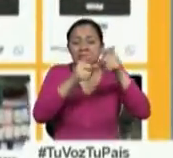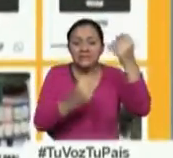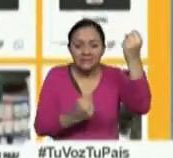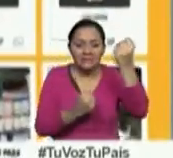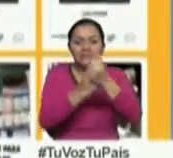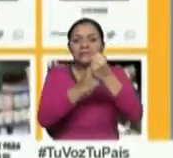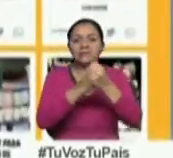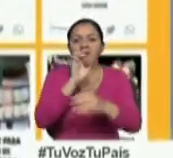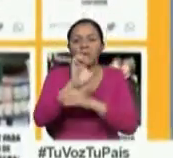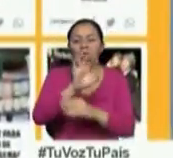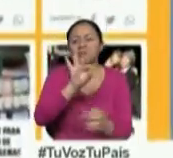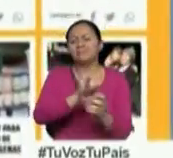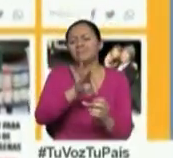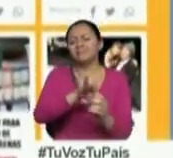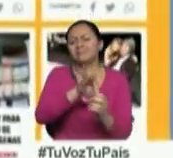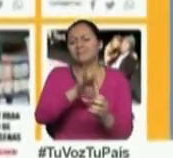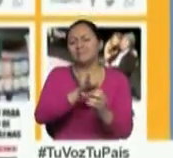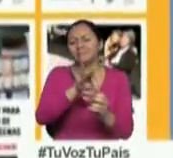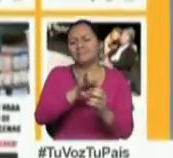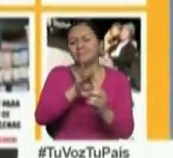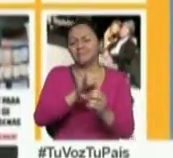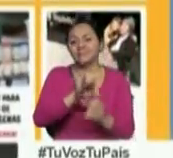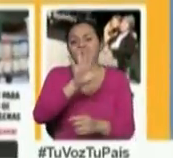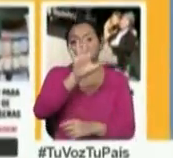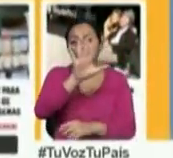través de una plataforma virtual sumaron